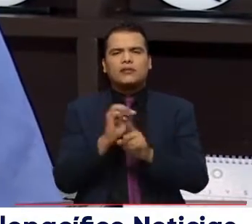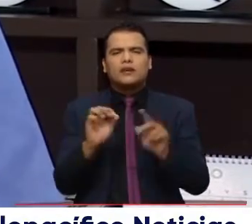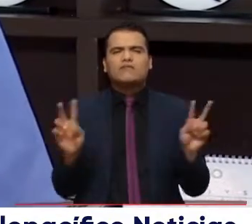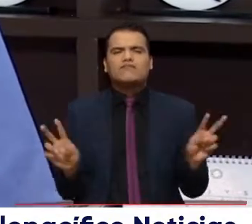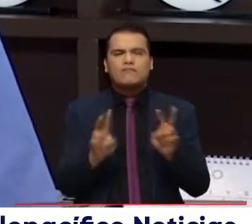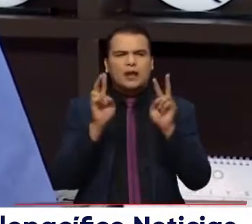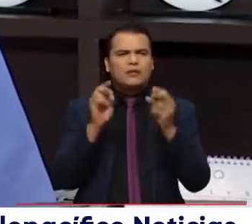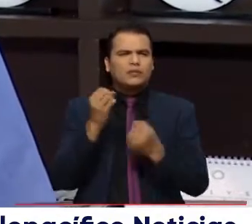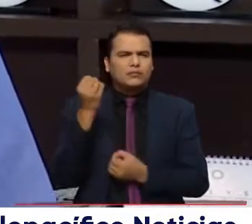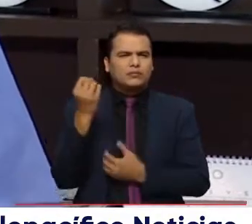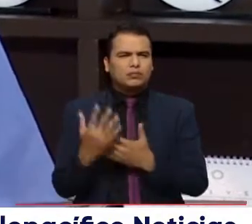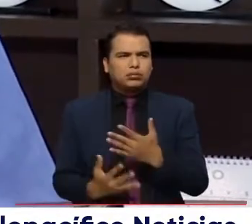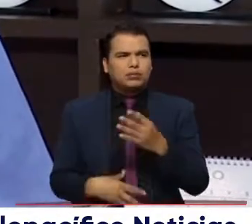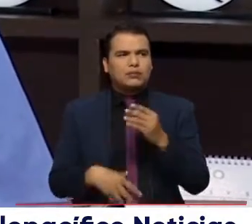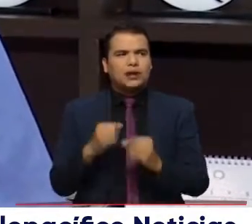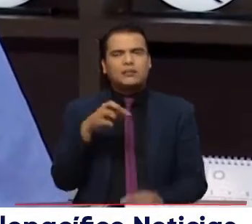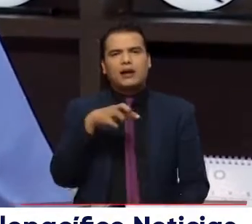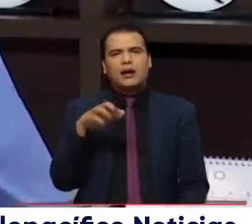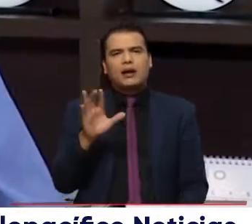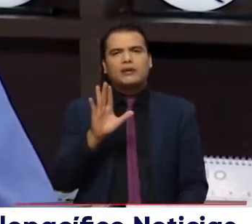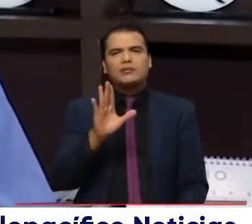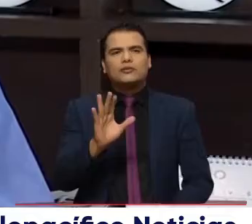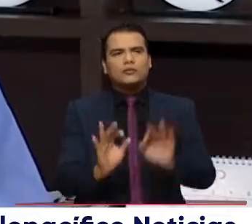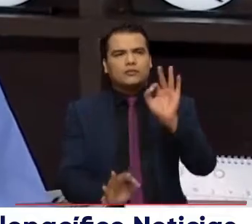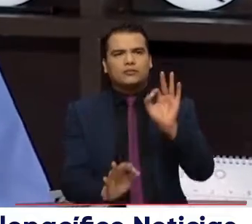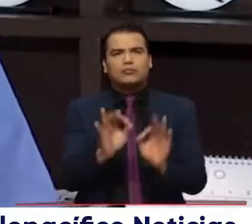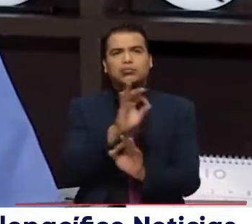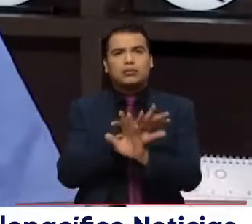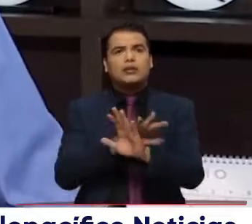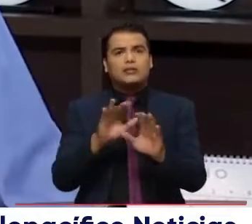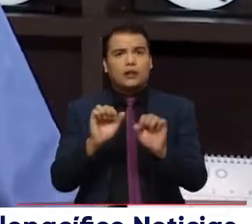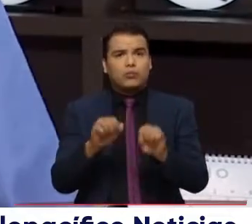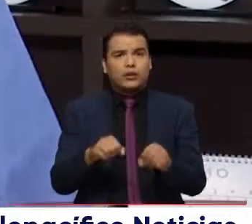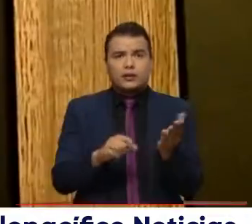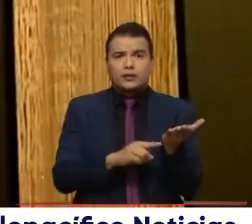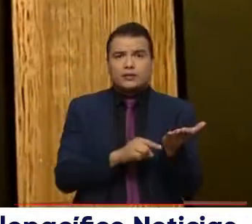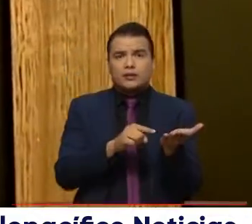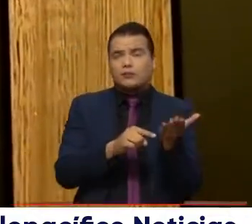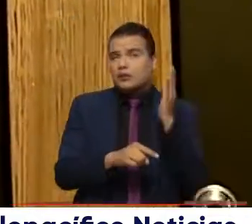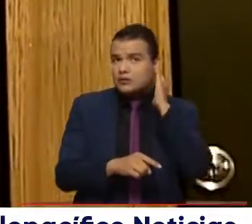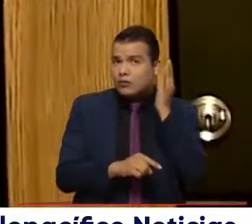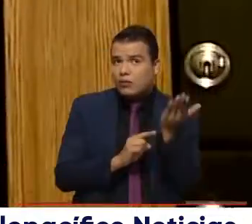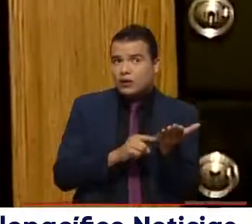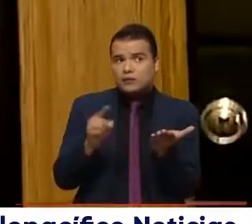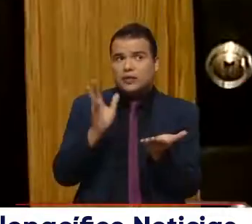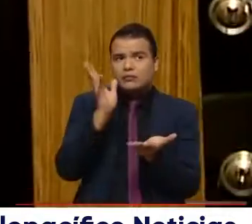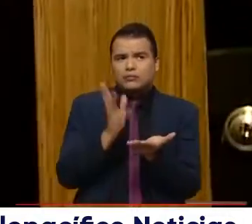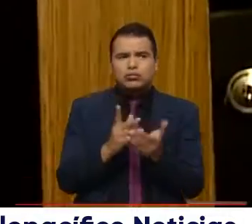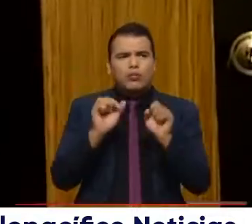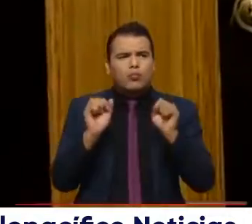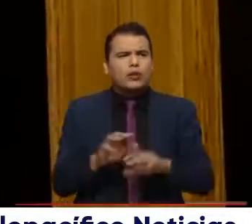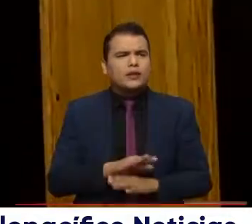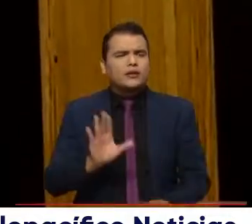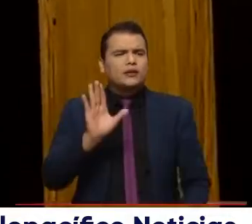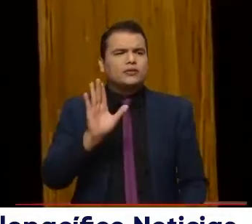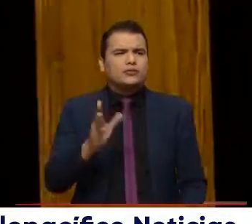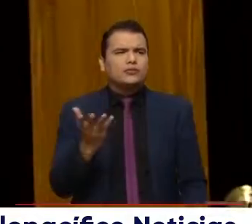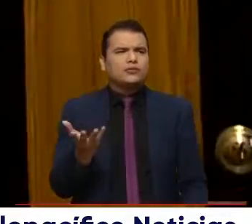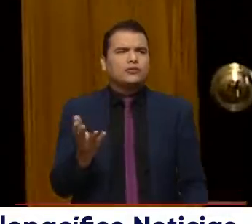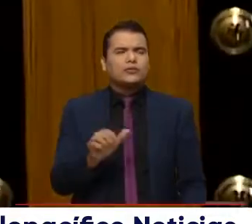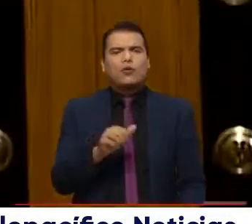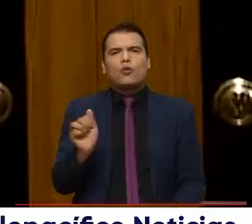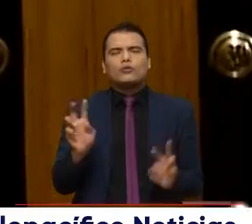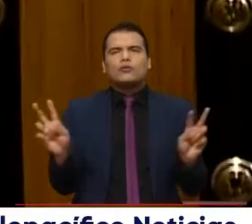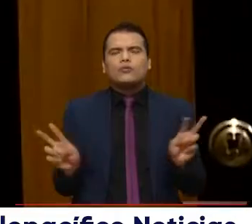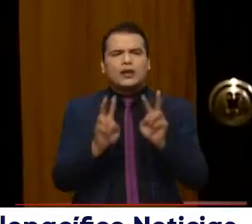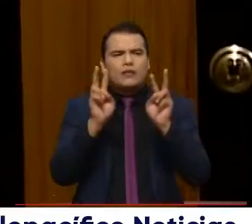www.telepacifico.com, a través de nuestra app Telepacífico, que la pueden descargar en cualquier celular, a través del streaming